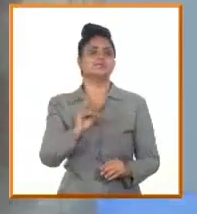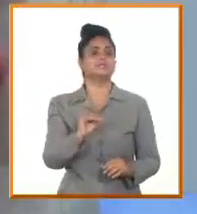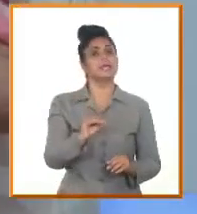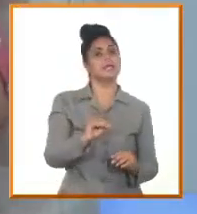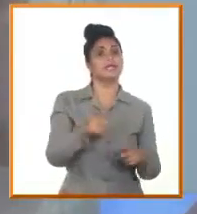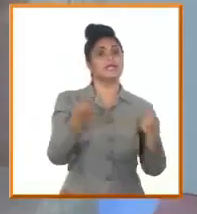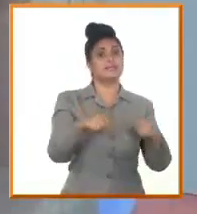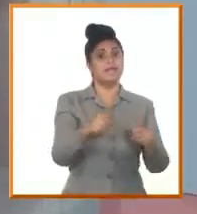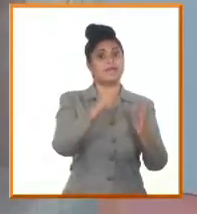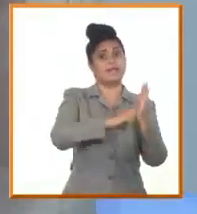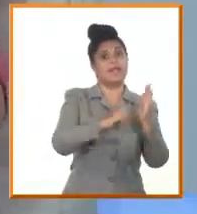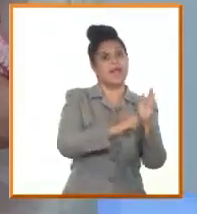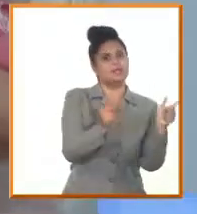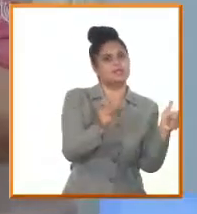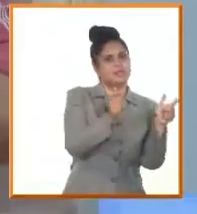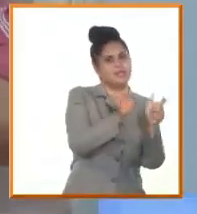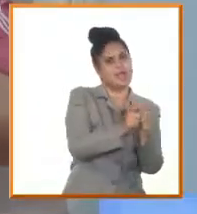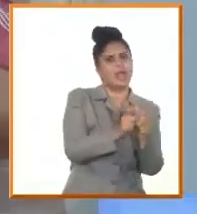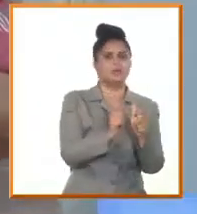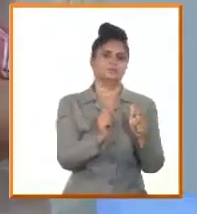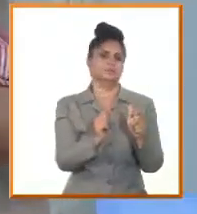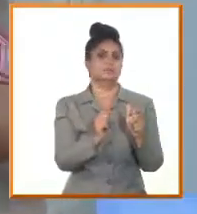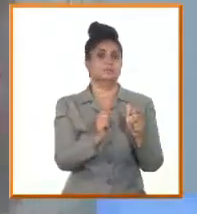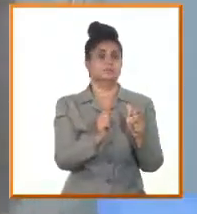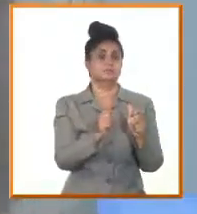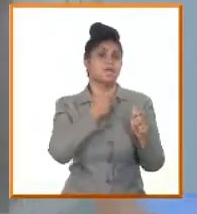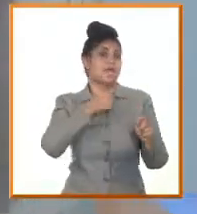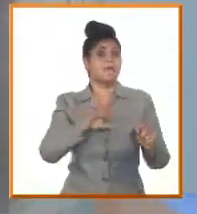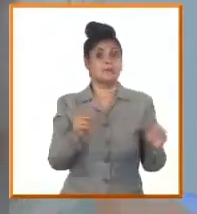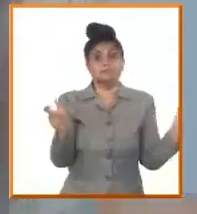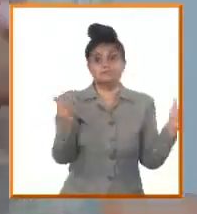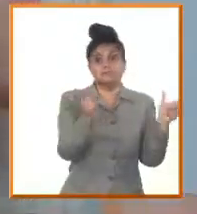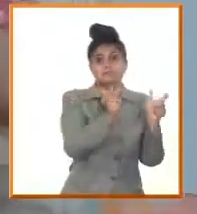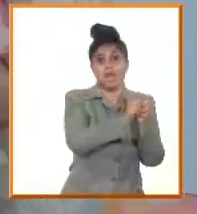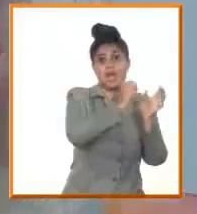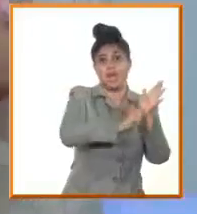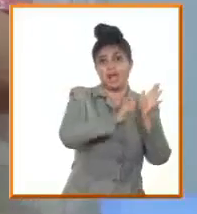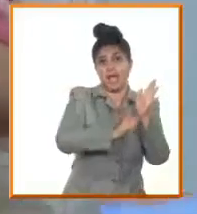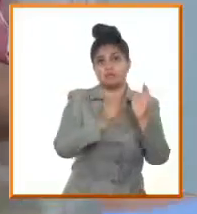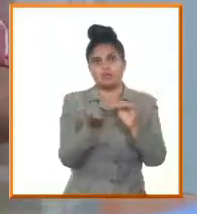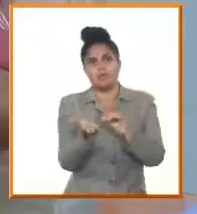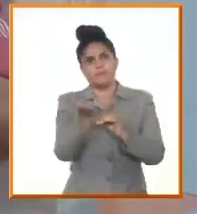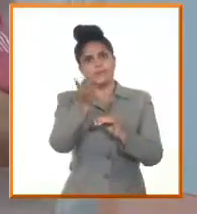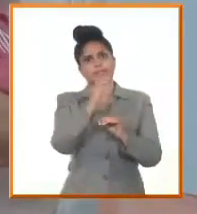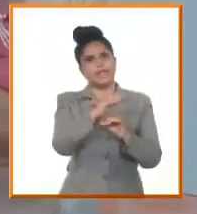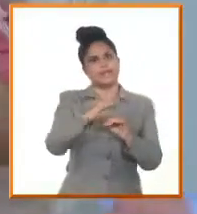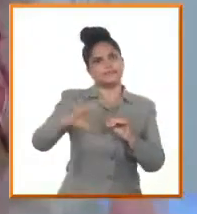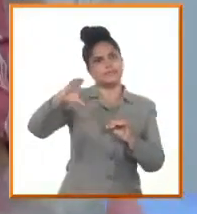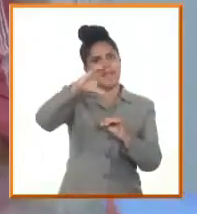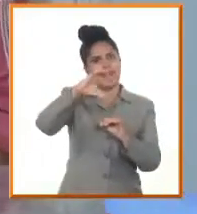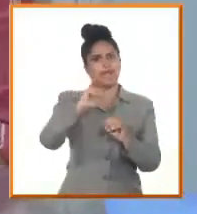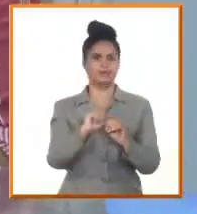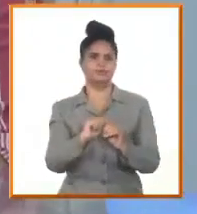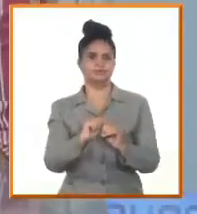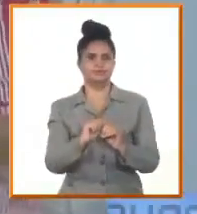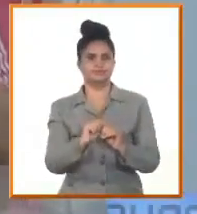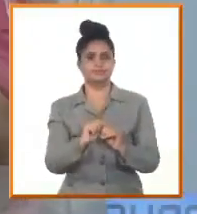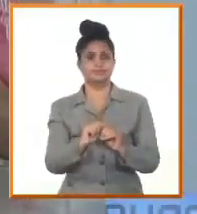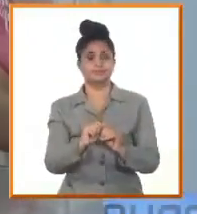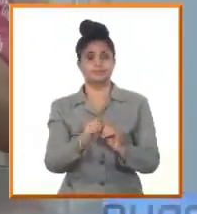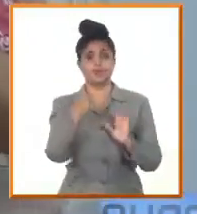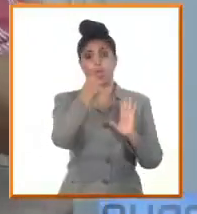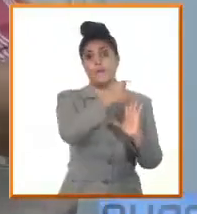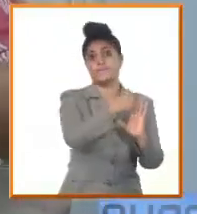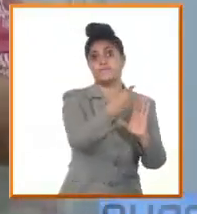tiene que bajar por aquí y empieza a establecer un conjunto de elementos de escala salariales o lo que fuere que entonces